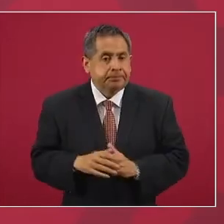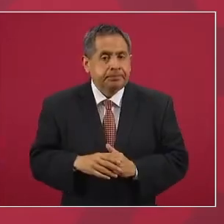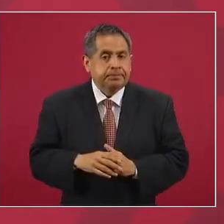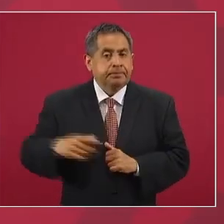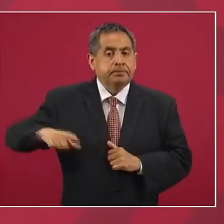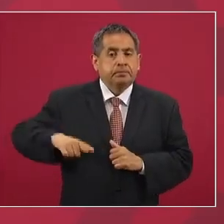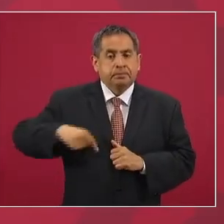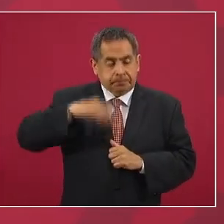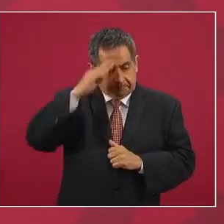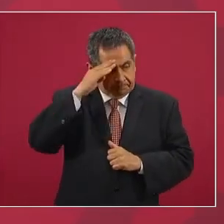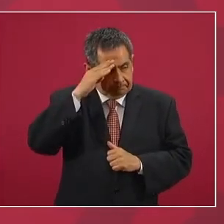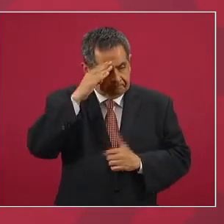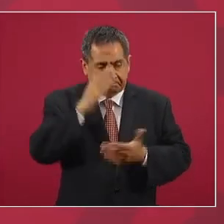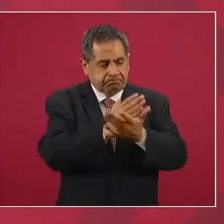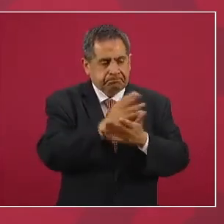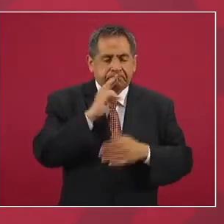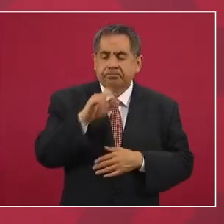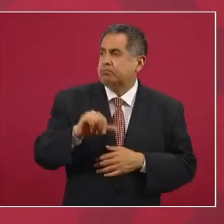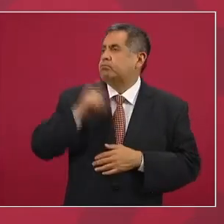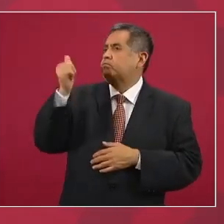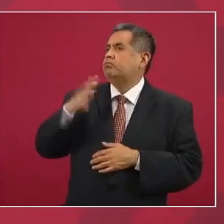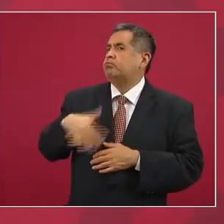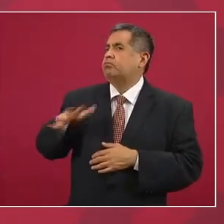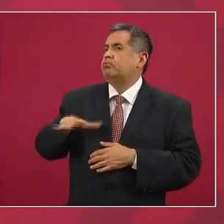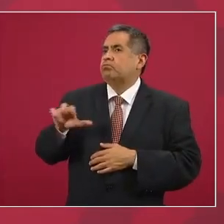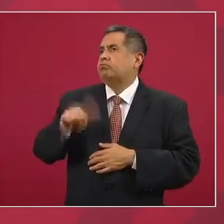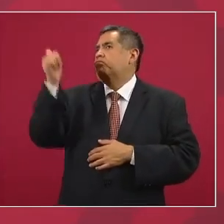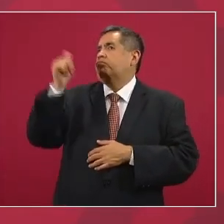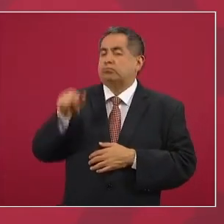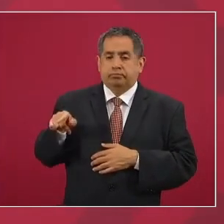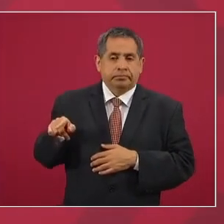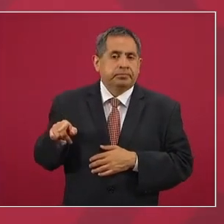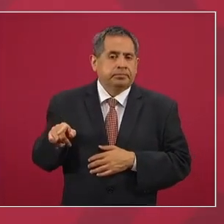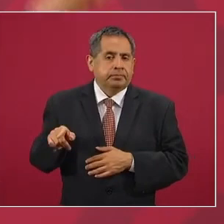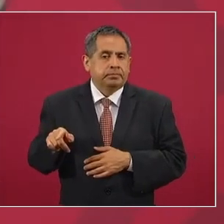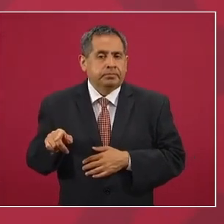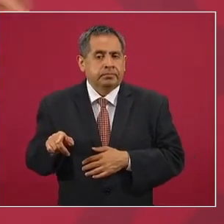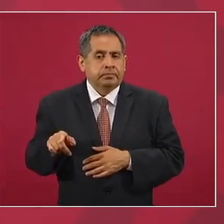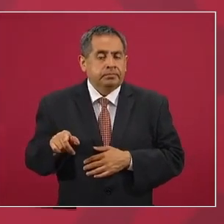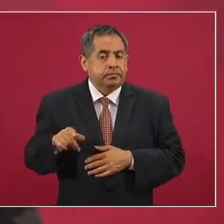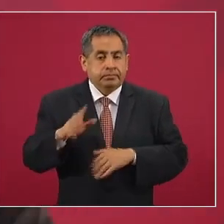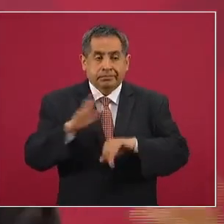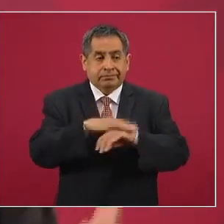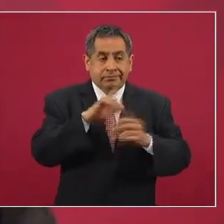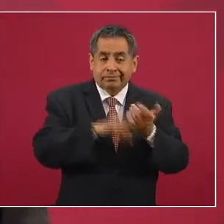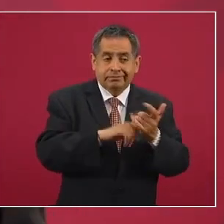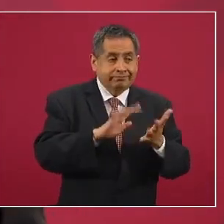entonces empezamos a tener dificultades, ¿sí?, porque es una mafia.